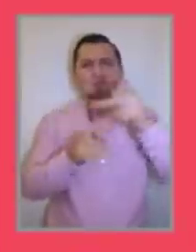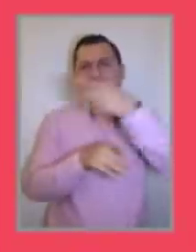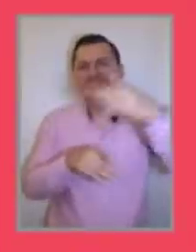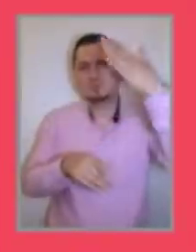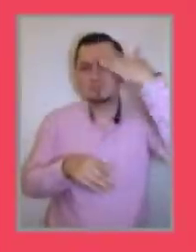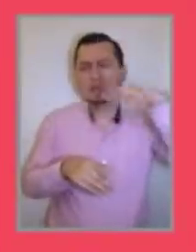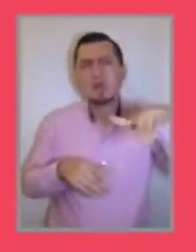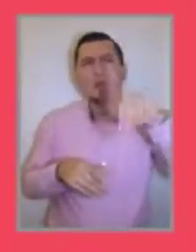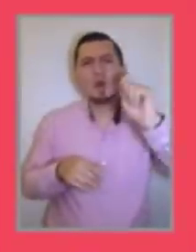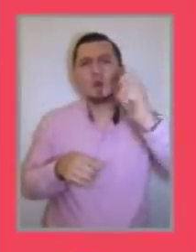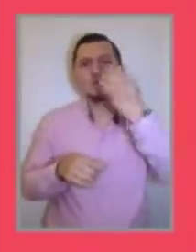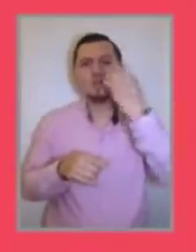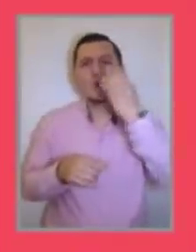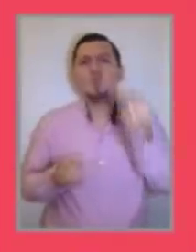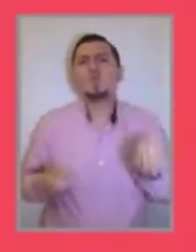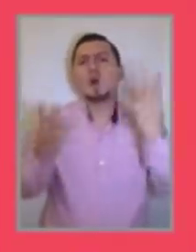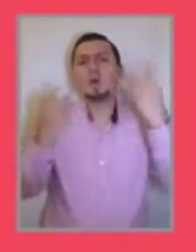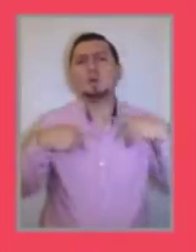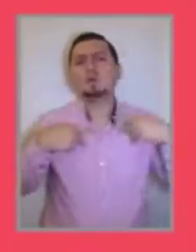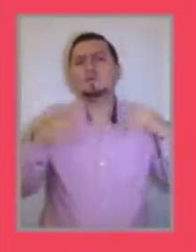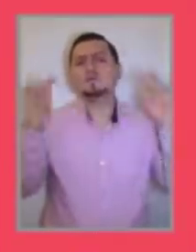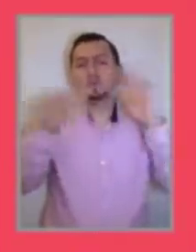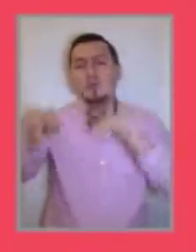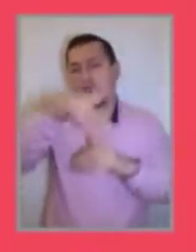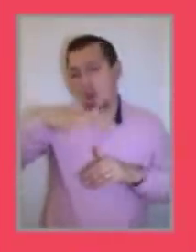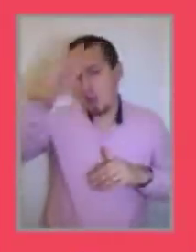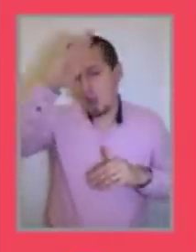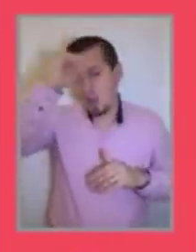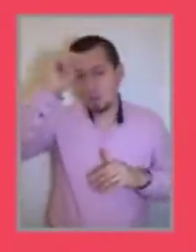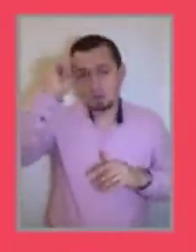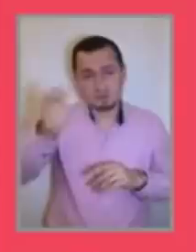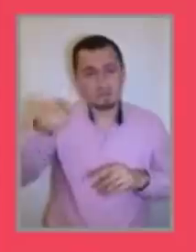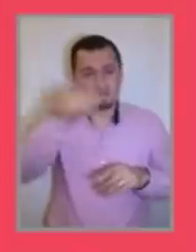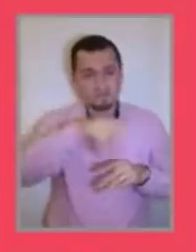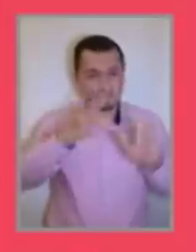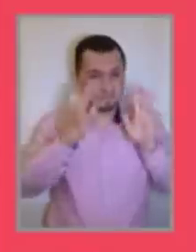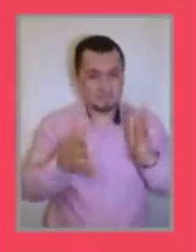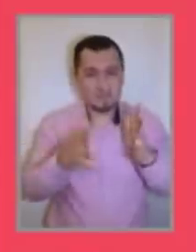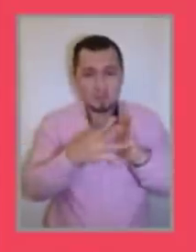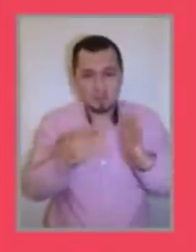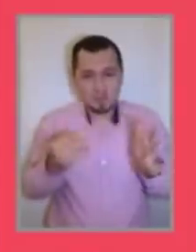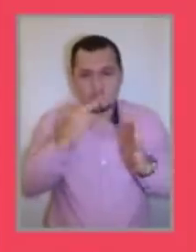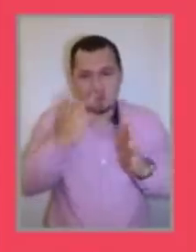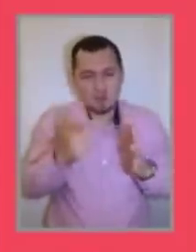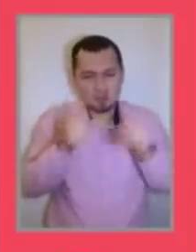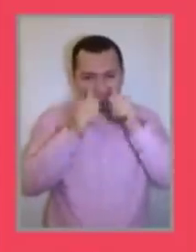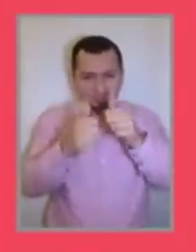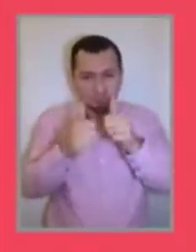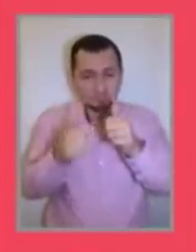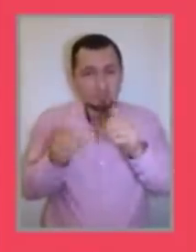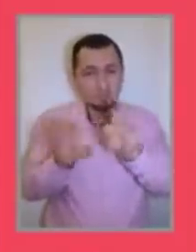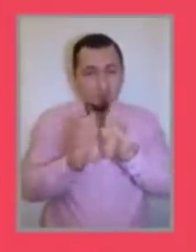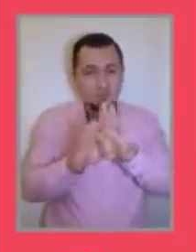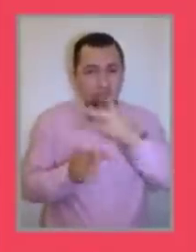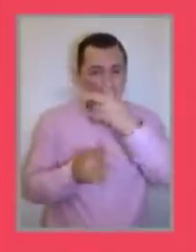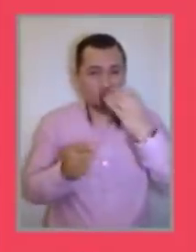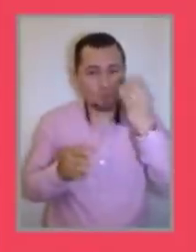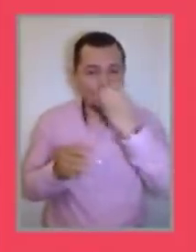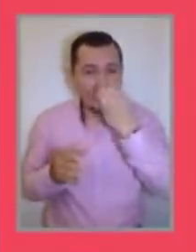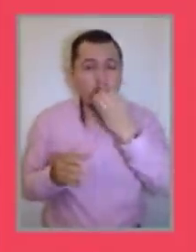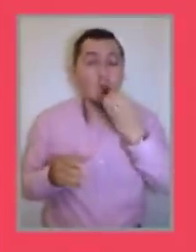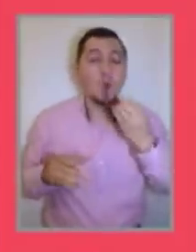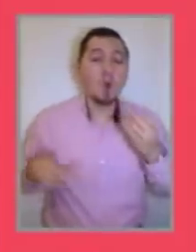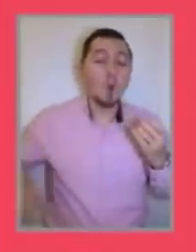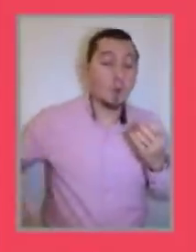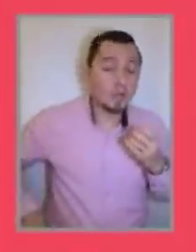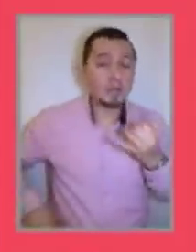las estrategias específicas, hemos acordado que este modelo es el que va a orientar las decisiones en los planteles, tanto públicos como